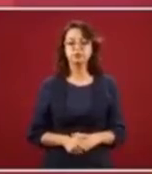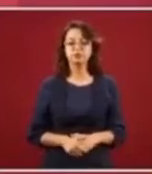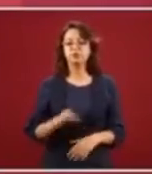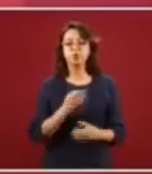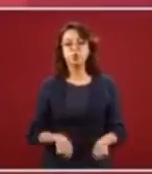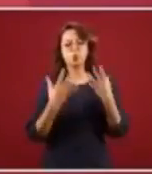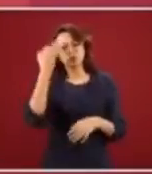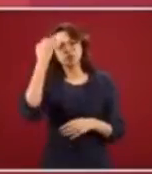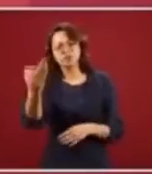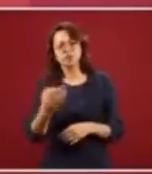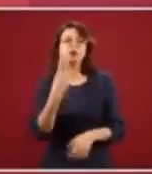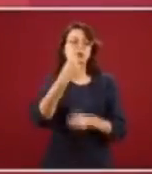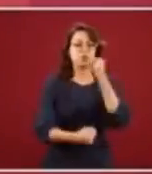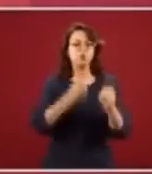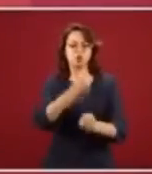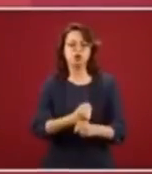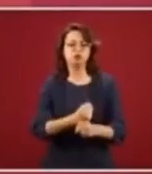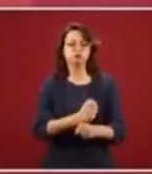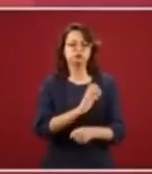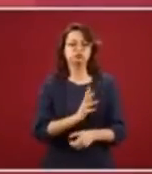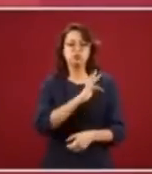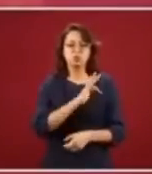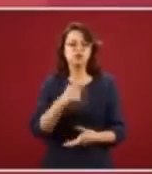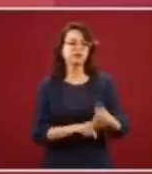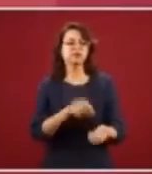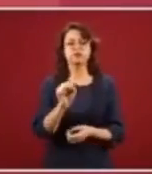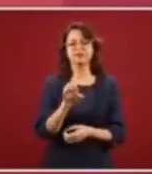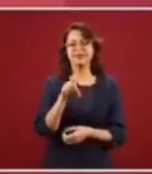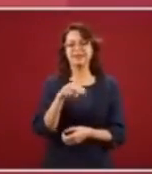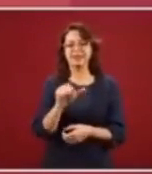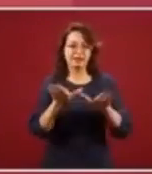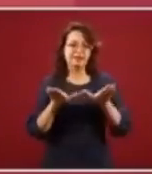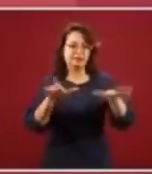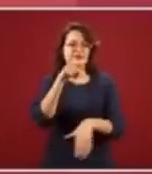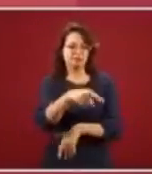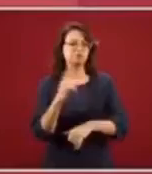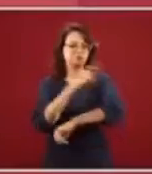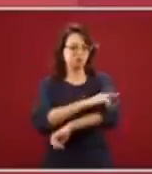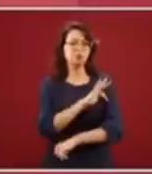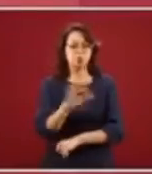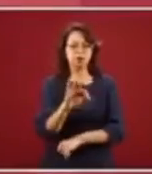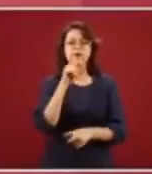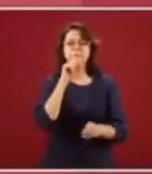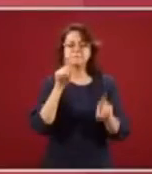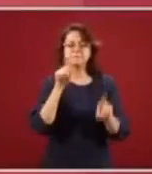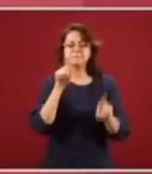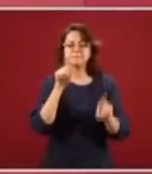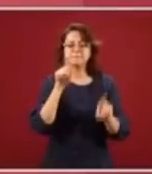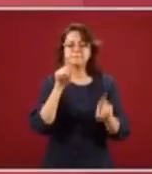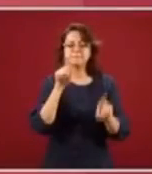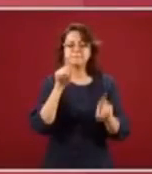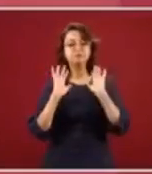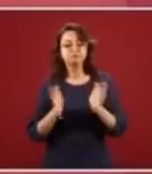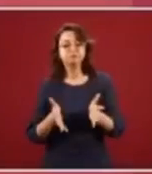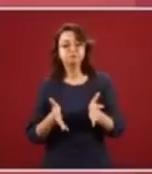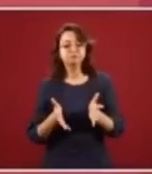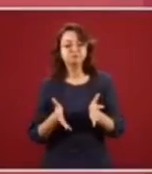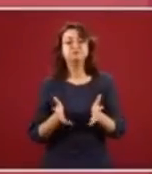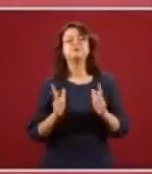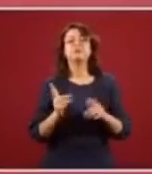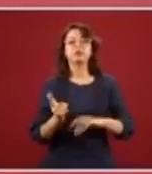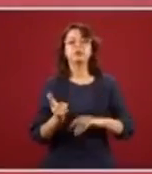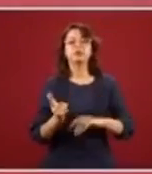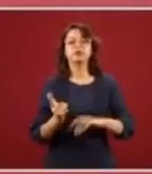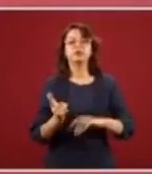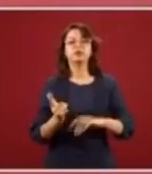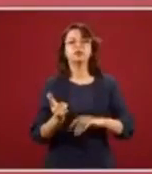mantenerse un año en la Fuerza Aérea, y ya se han hecho las cuentas, y incluido gasto